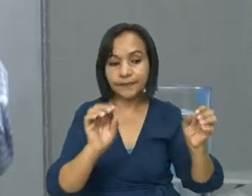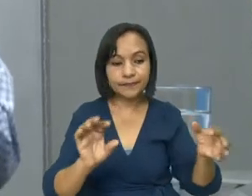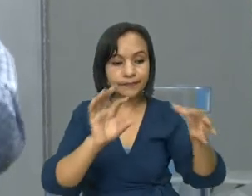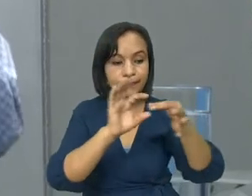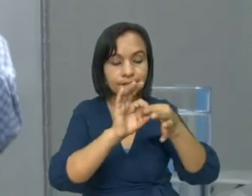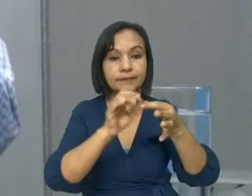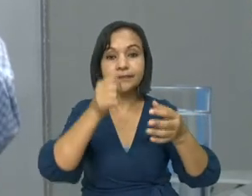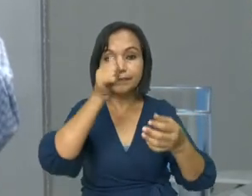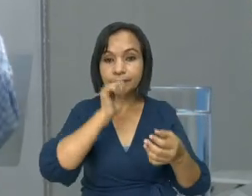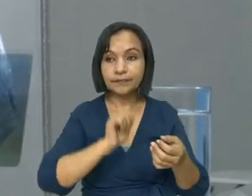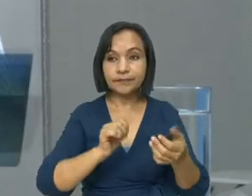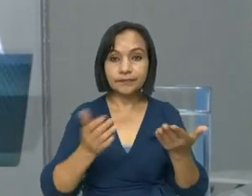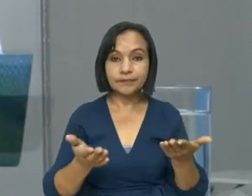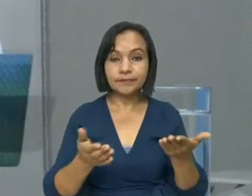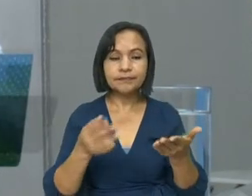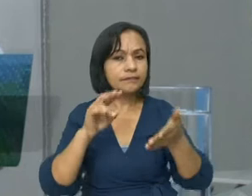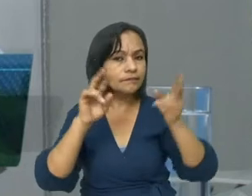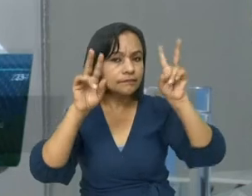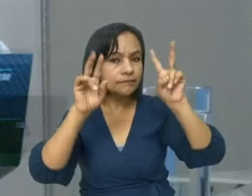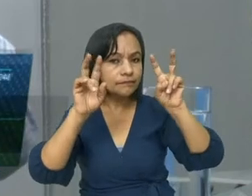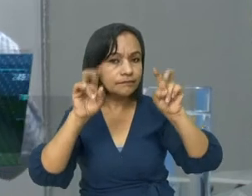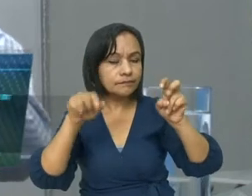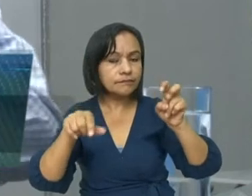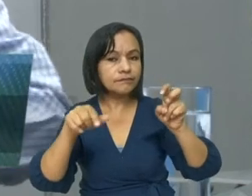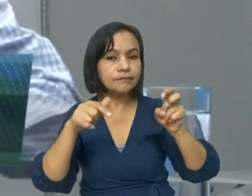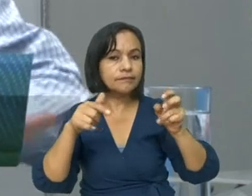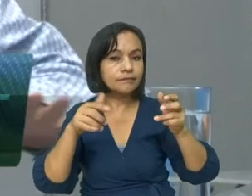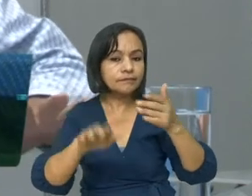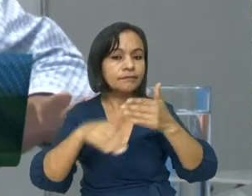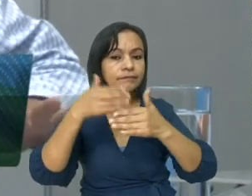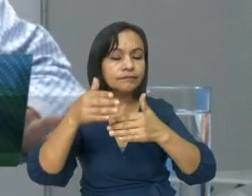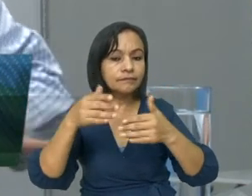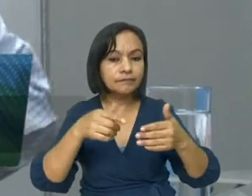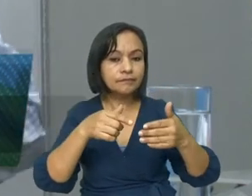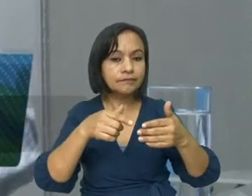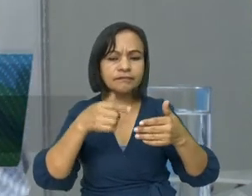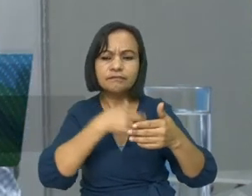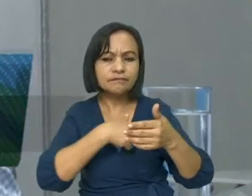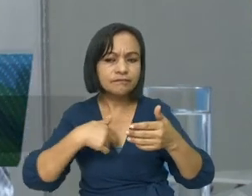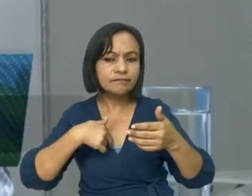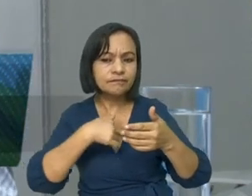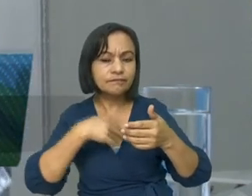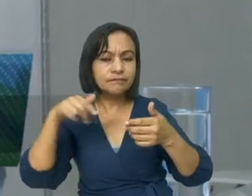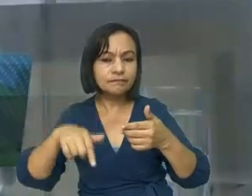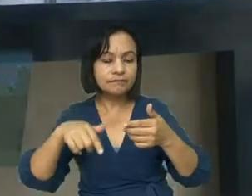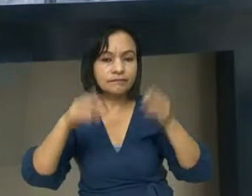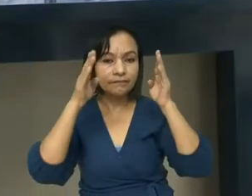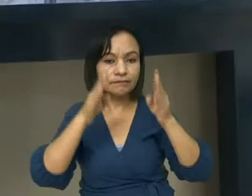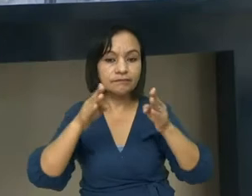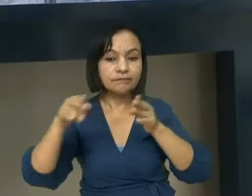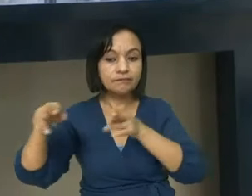era el punto de referencia para que después buscáramos qué hacer con eso. Entonces estamos hablando del enfoque de